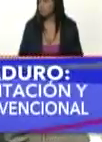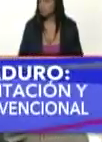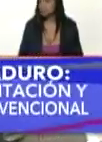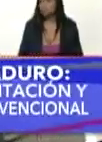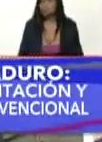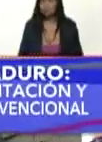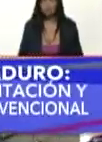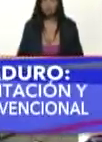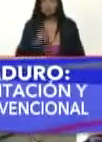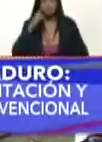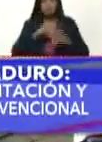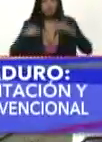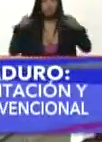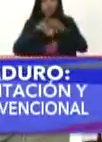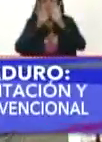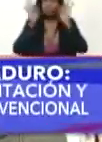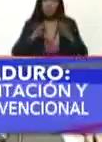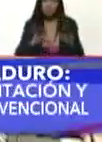la visión.